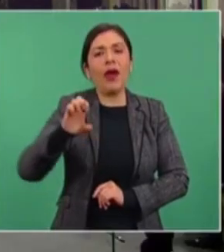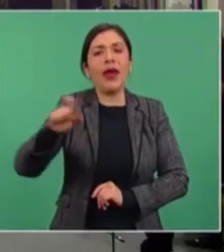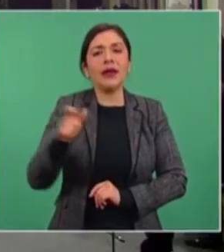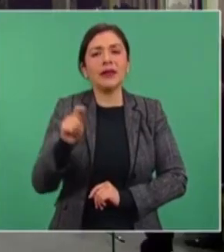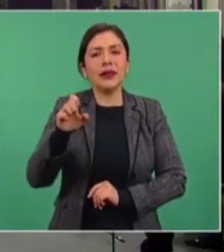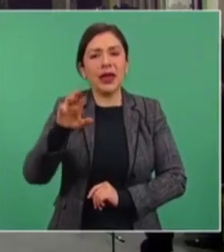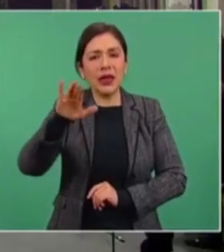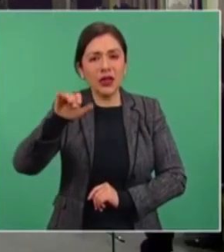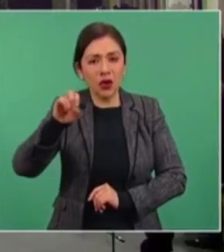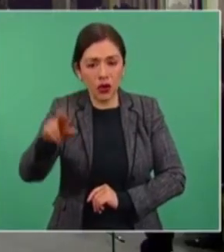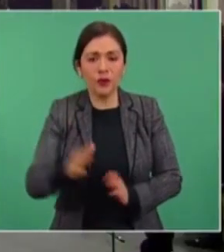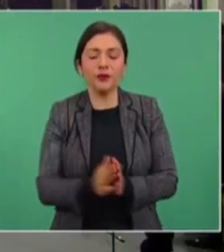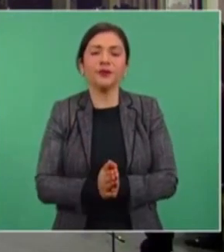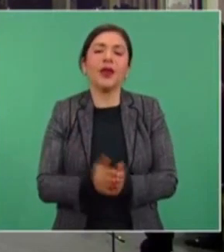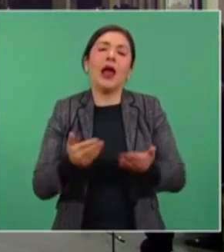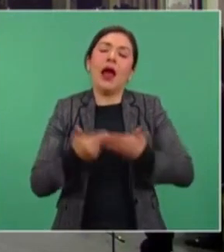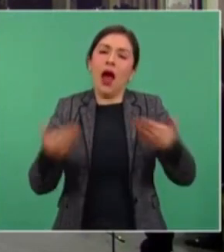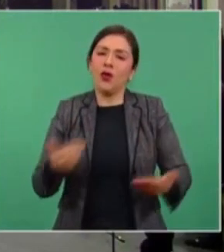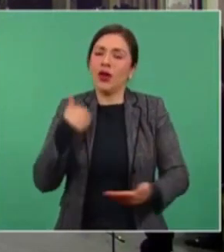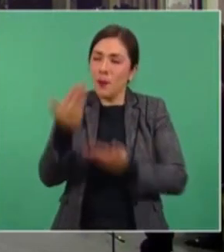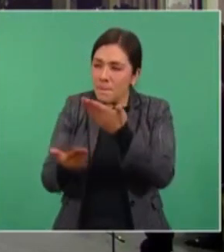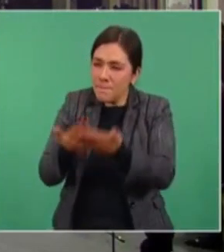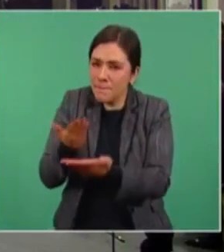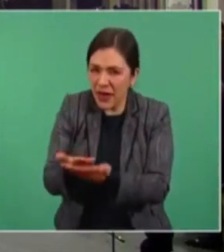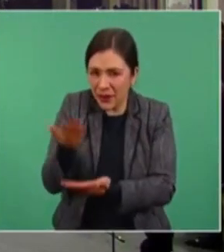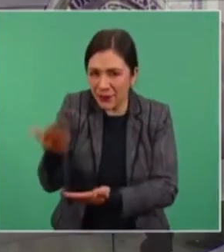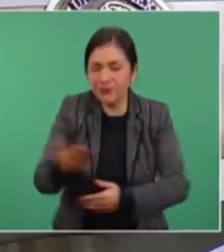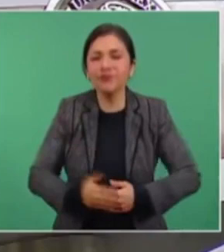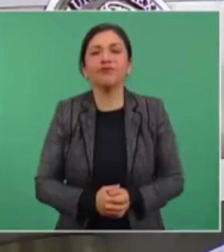¿Le hago una petición? Sí.